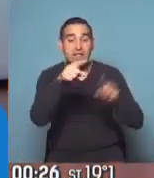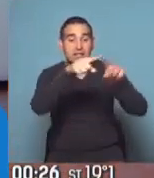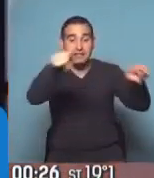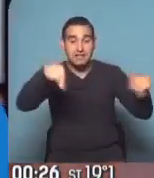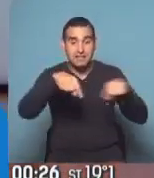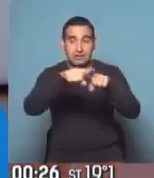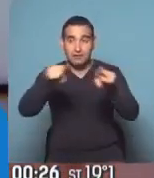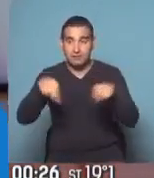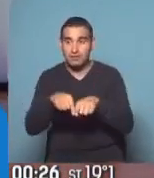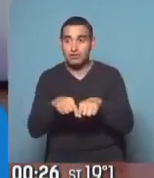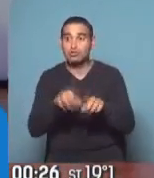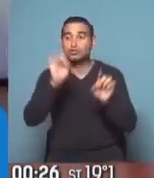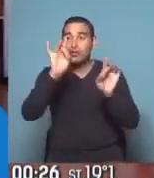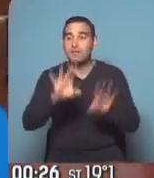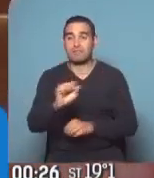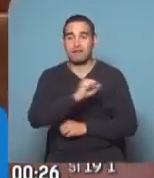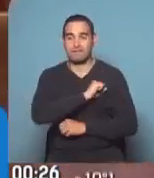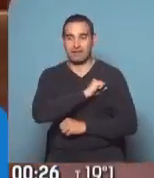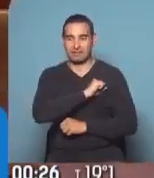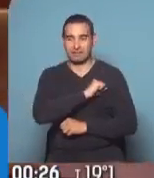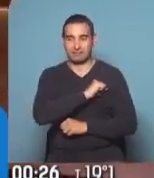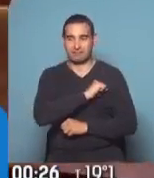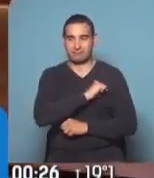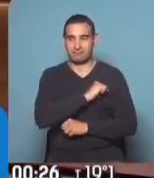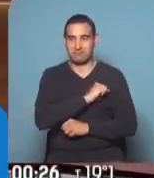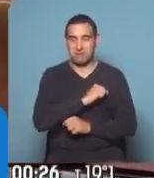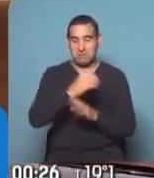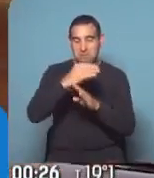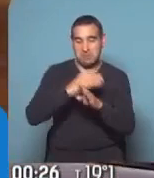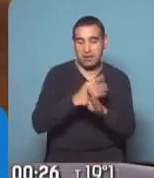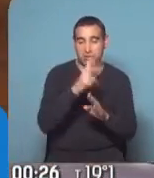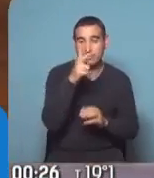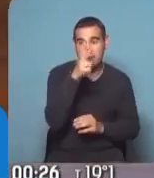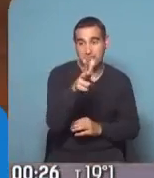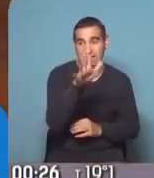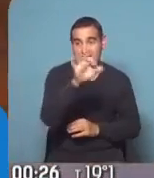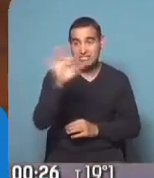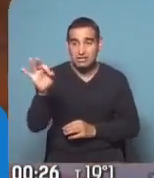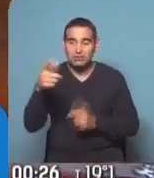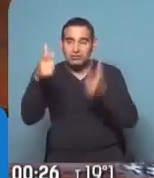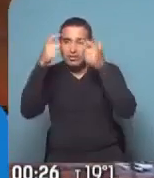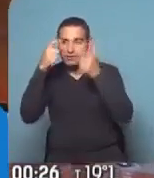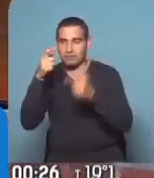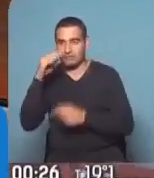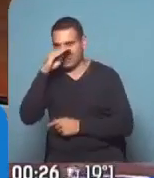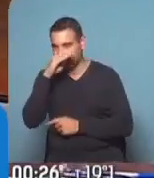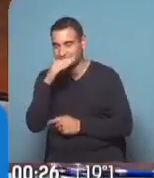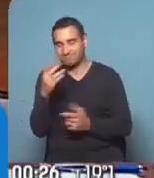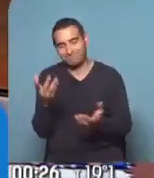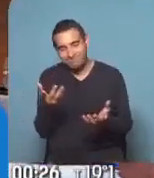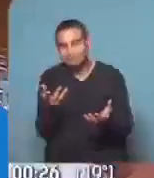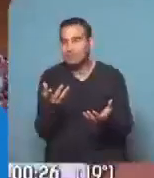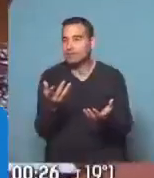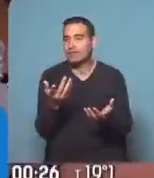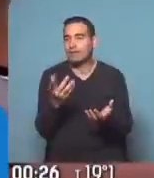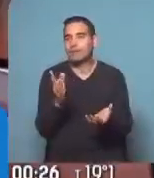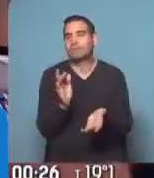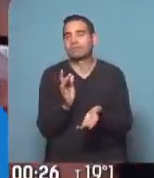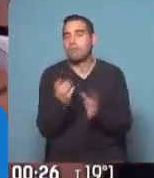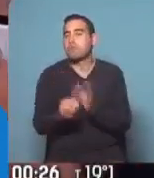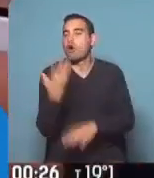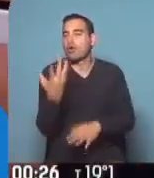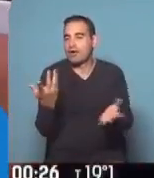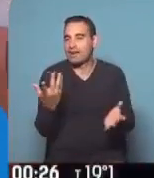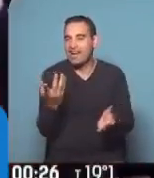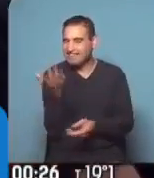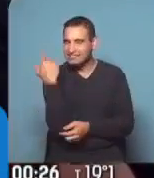42.999 corresponden a Malbec. Menos de 3.500 corresponden a Cabernet Franc. Y es un tema de moda, es un tema que hace muy